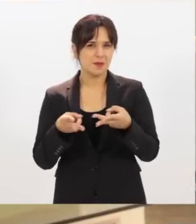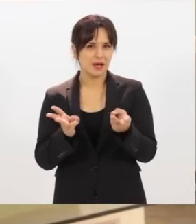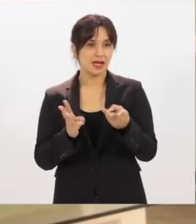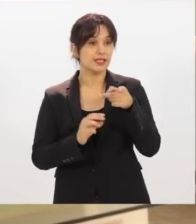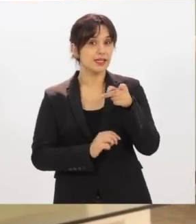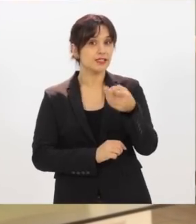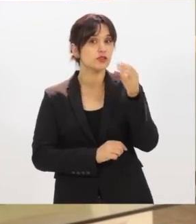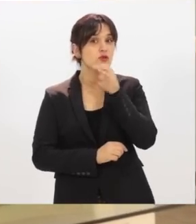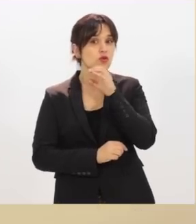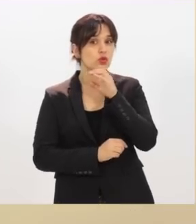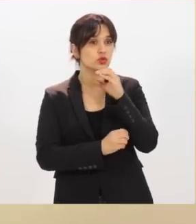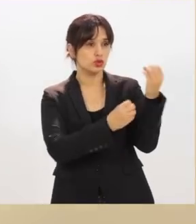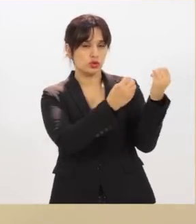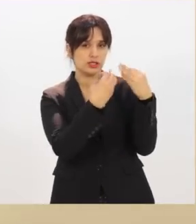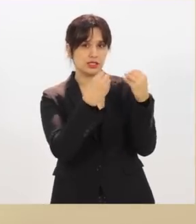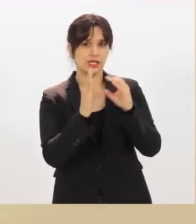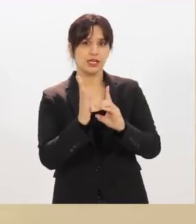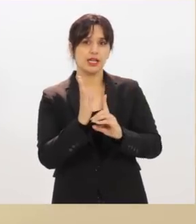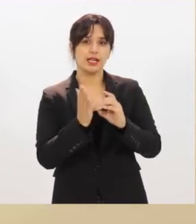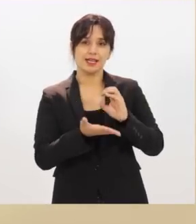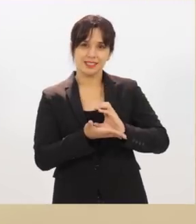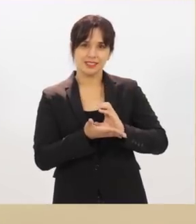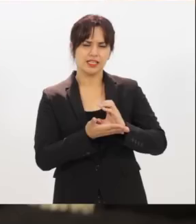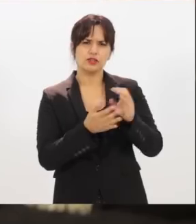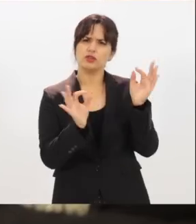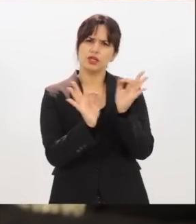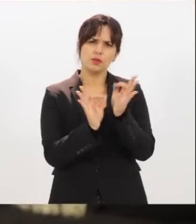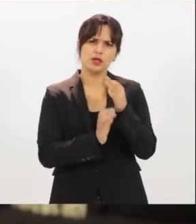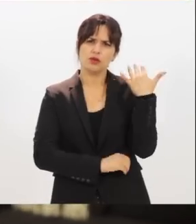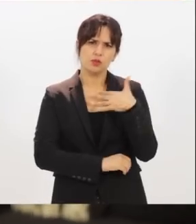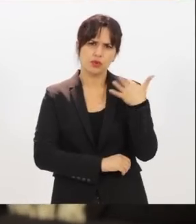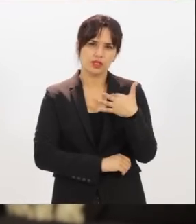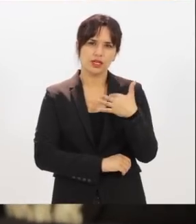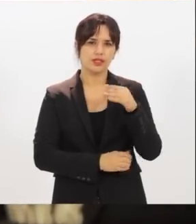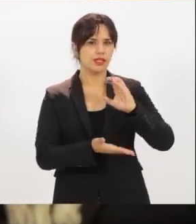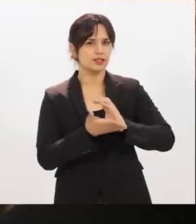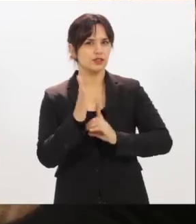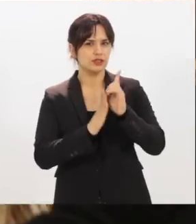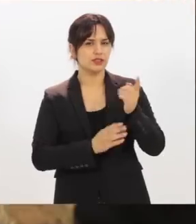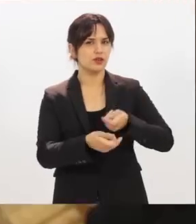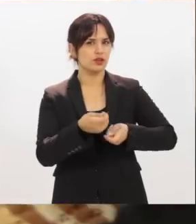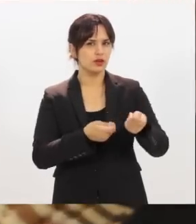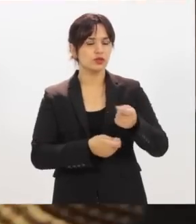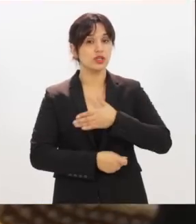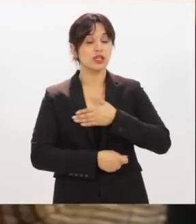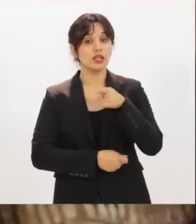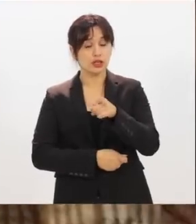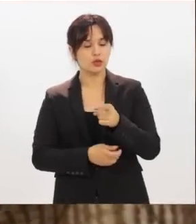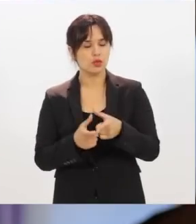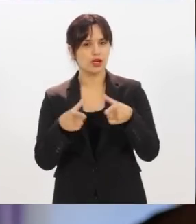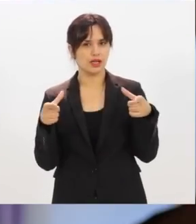esos cursos que nos dan en el centro te explican la importancia que tiene de todo esto. El Centro de Desarrollo de Negocios lo que quiere es que